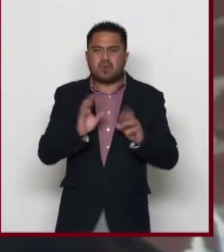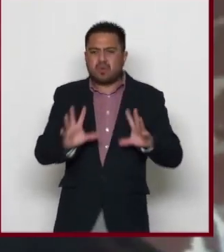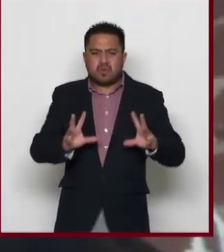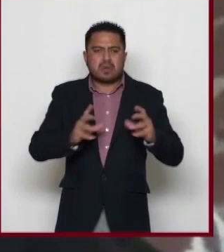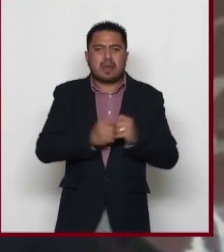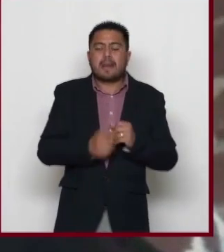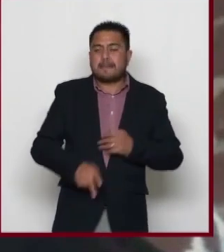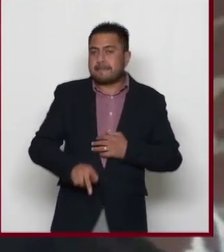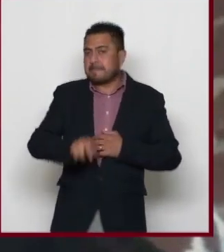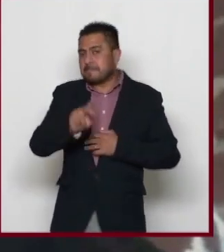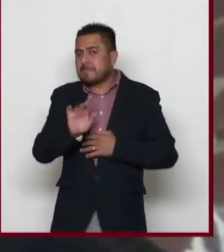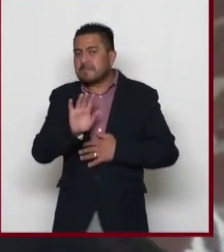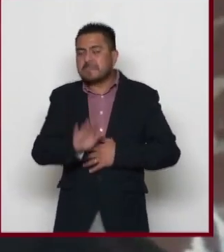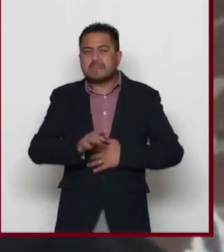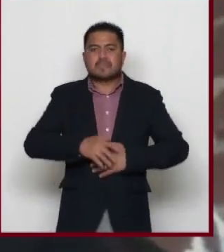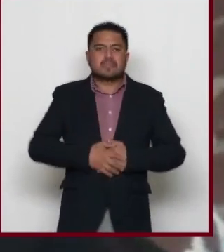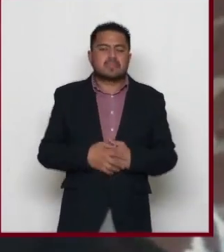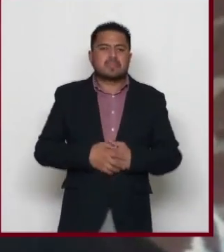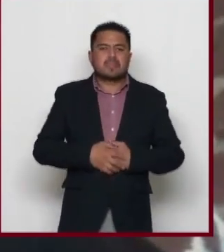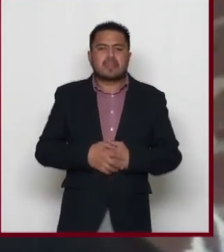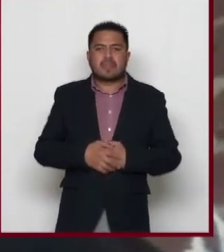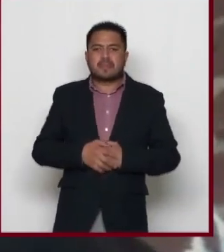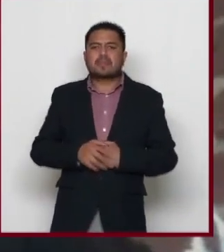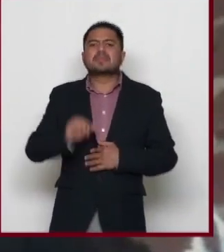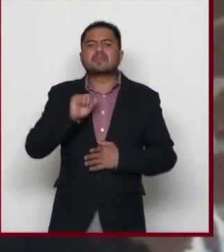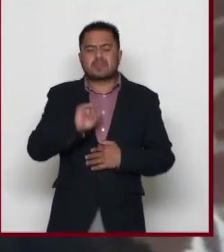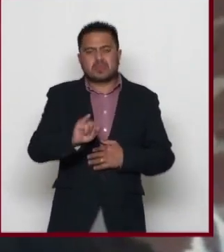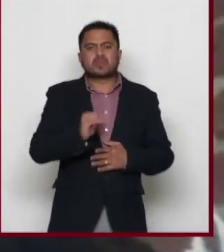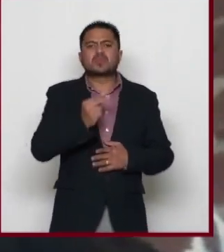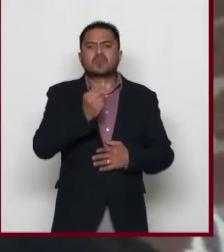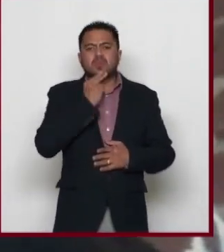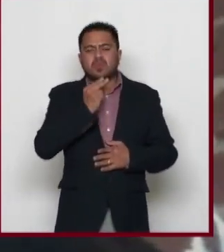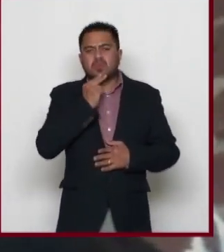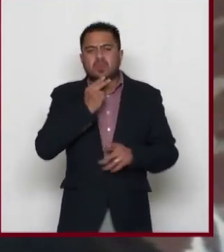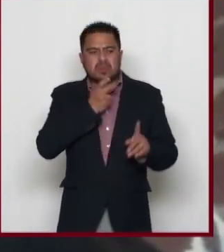segundos, y eso no está en sistema decimal exactamente, pero